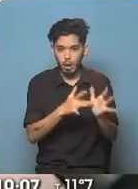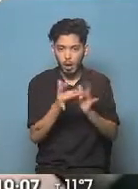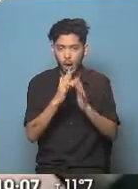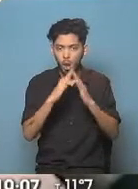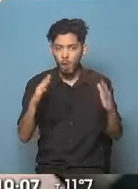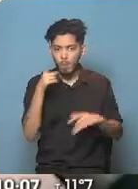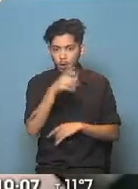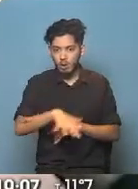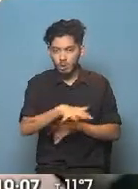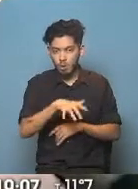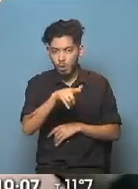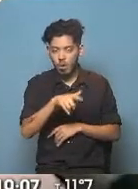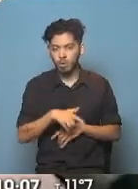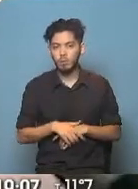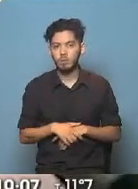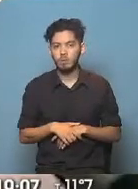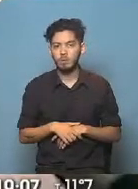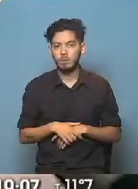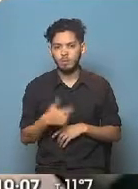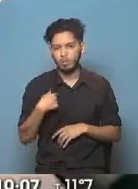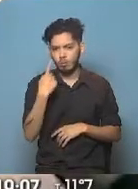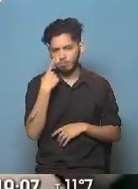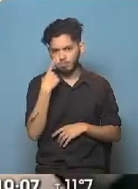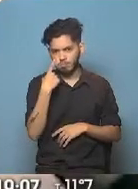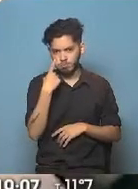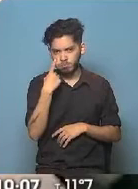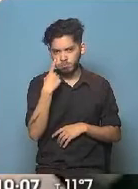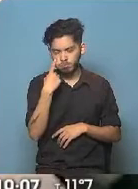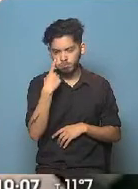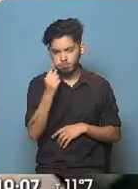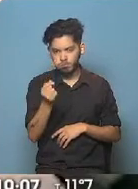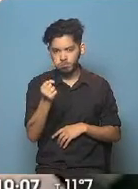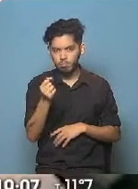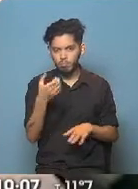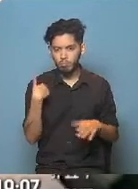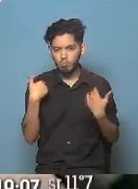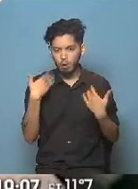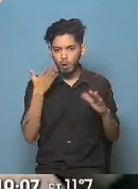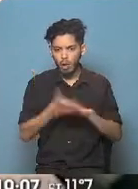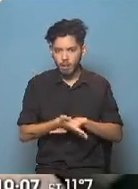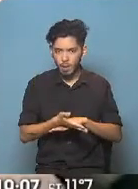convento al que yo conocía y tenía entrada,